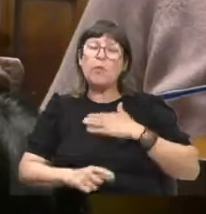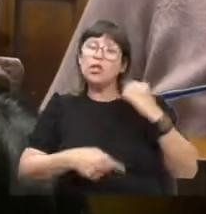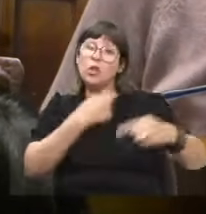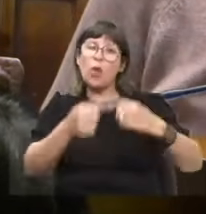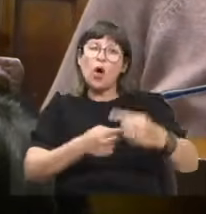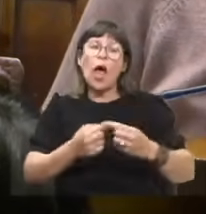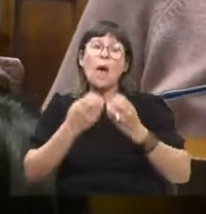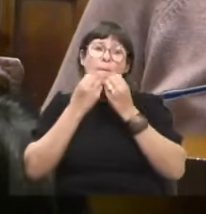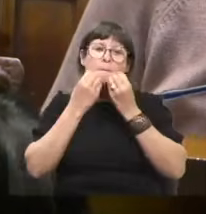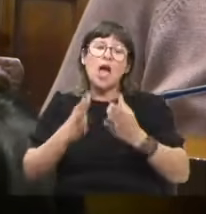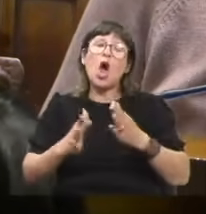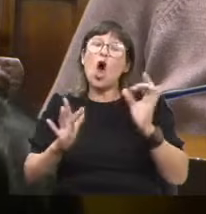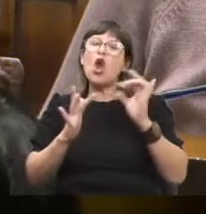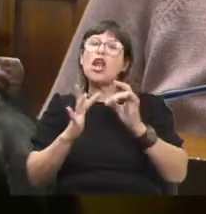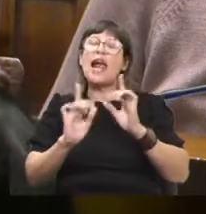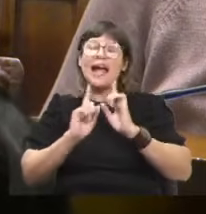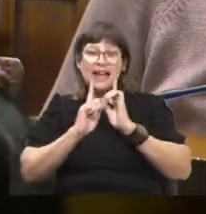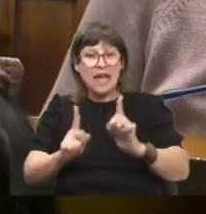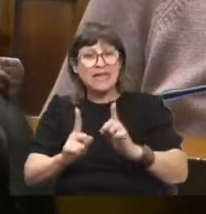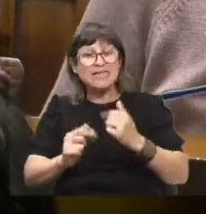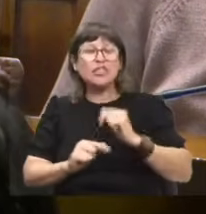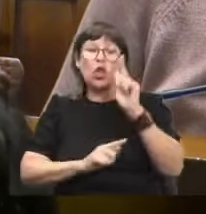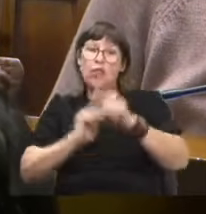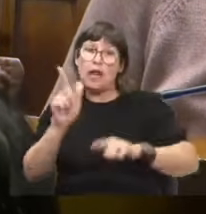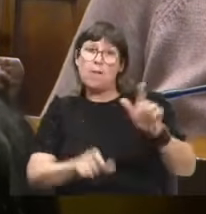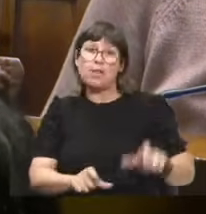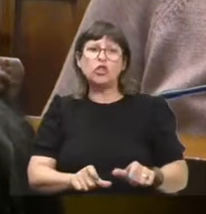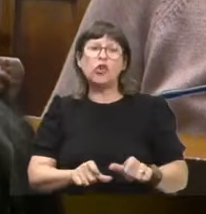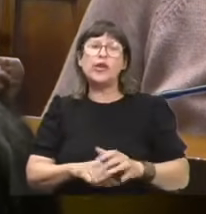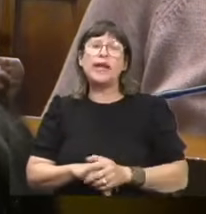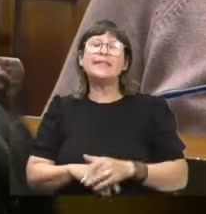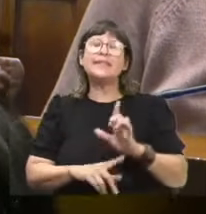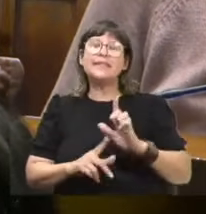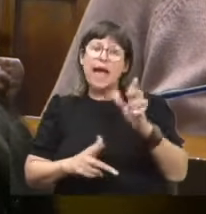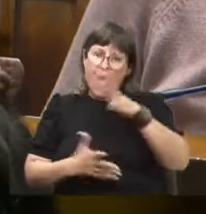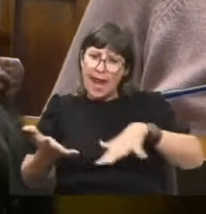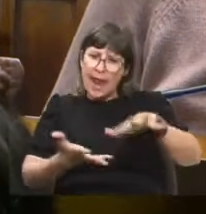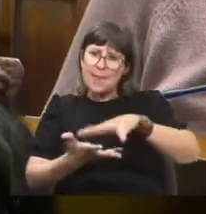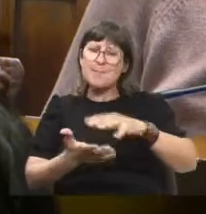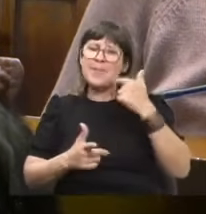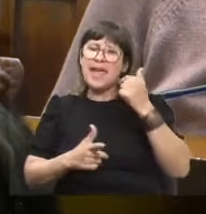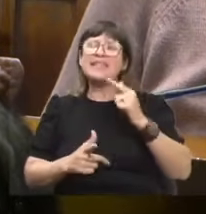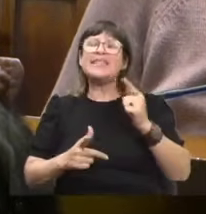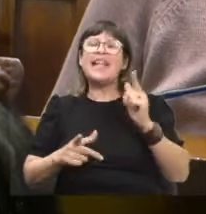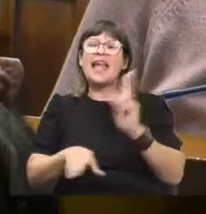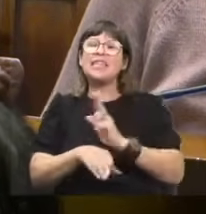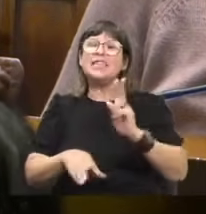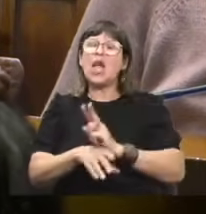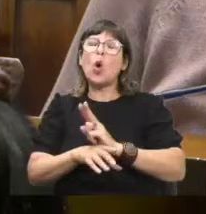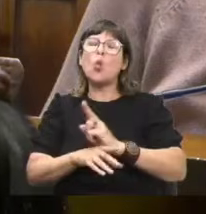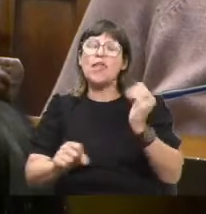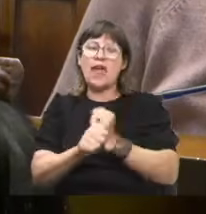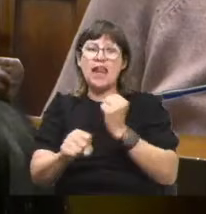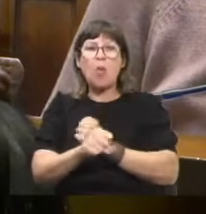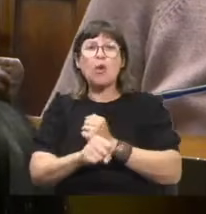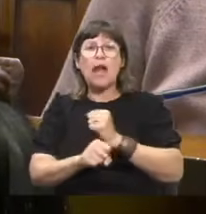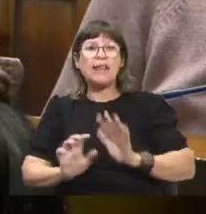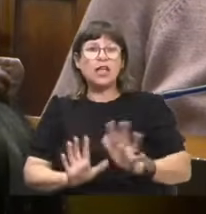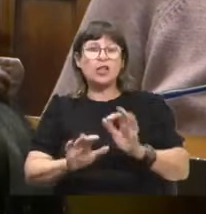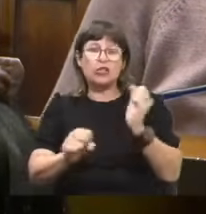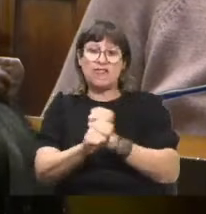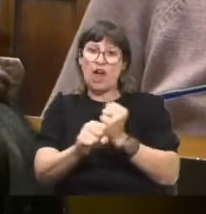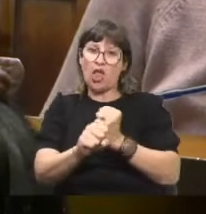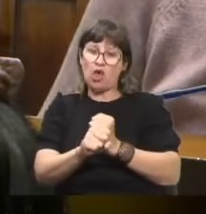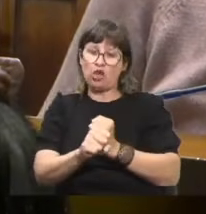y mejorar la calidad de la atención de las personas, el ambiente y seguridad laboral de los trabajadores.